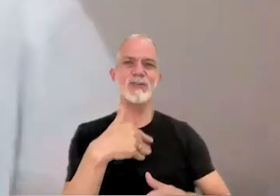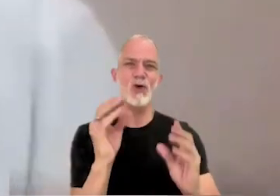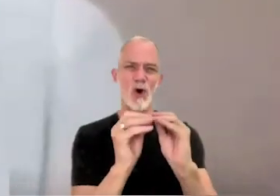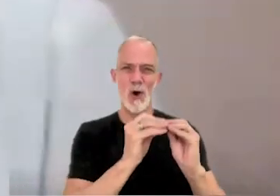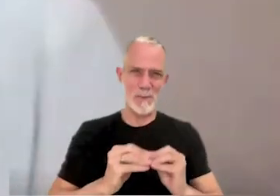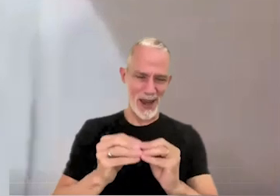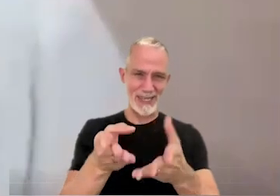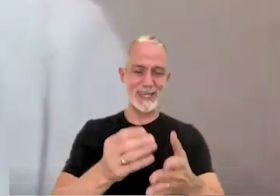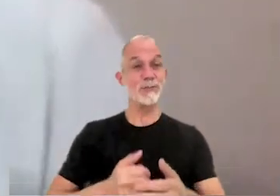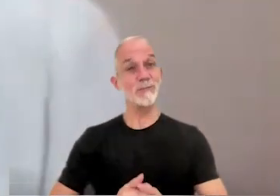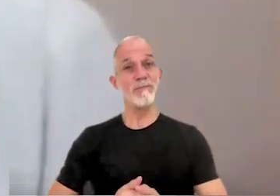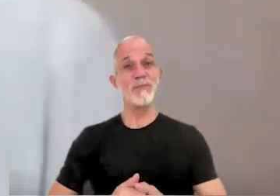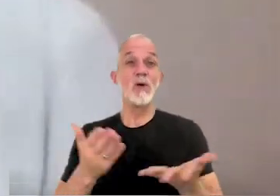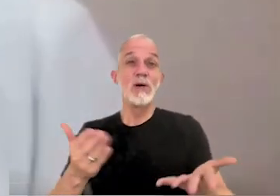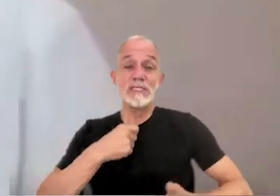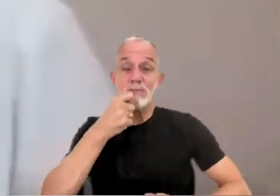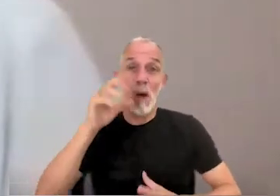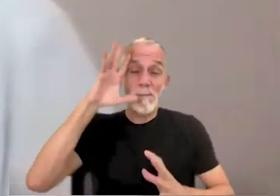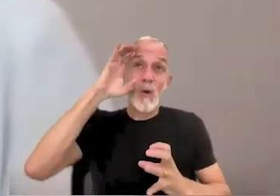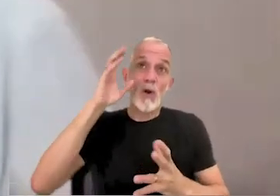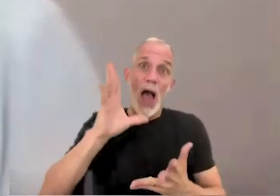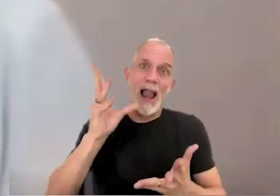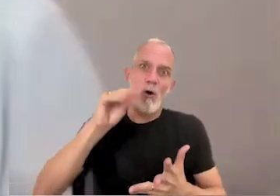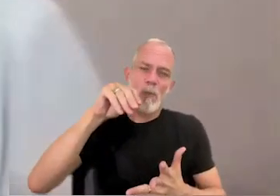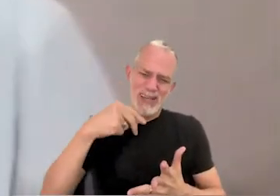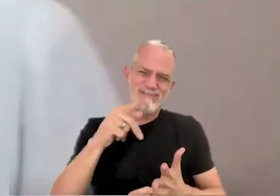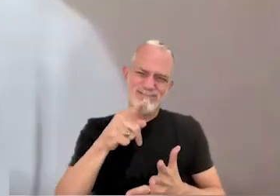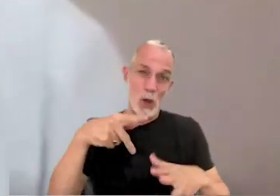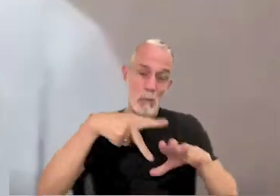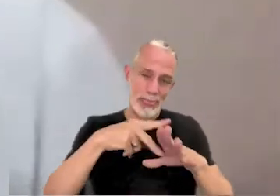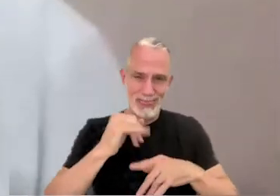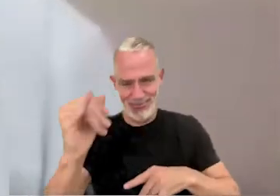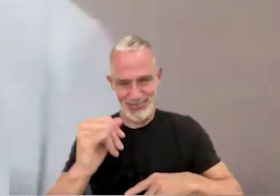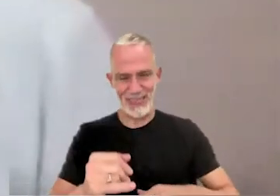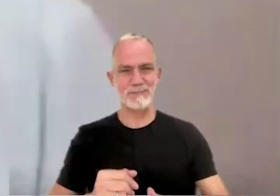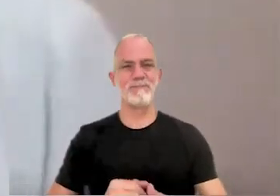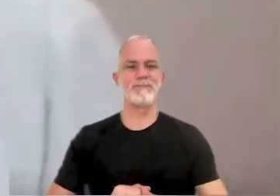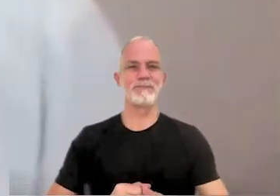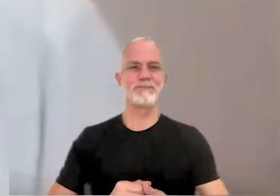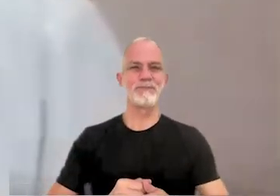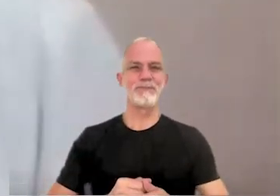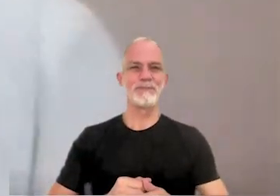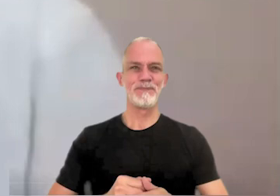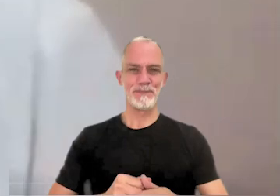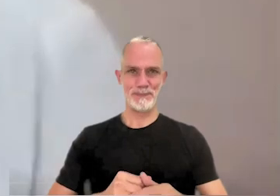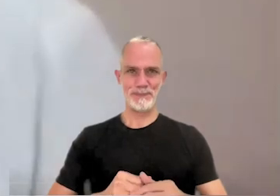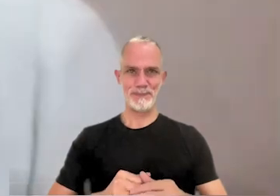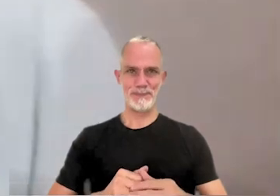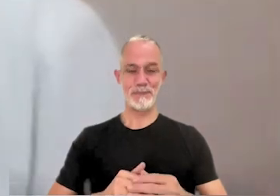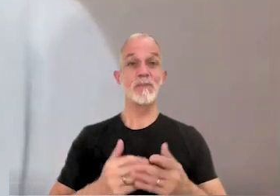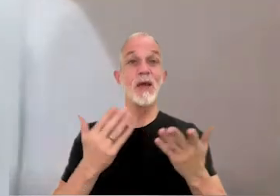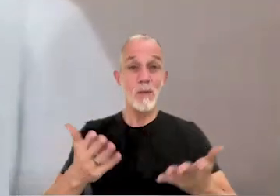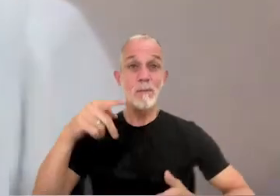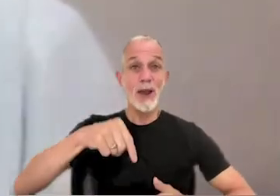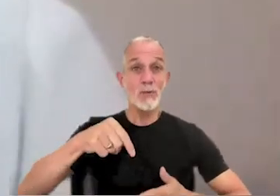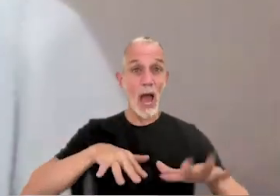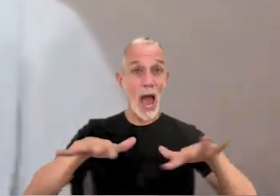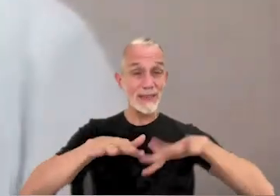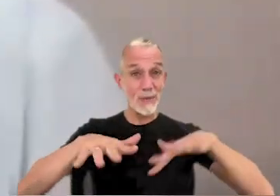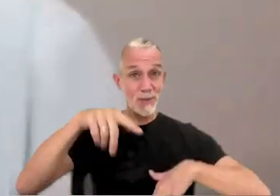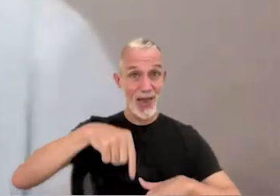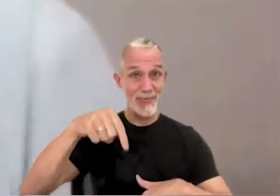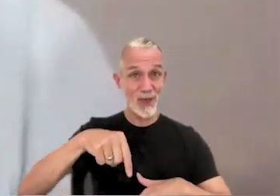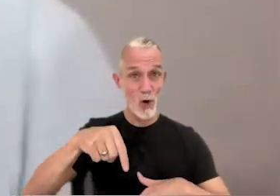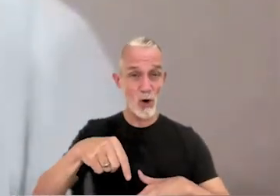bueno, si me acuerdo de alguna otra cosa, se las voy a compartir en el transcurso de la charla. Para esta actividad, y como es